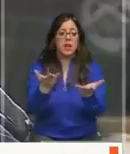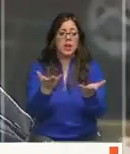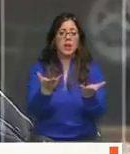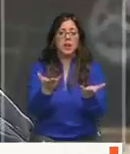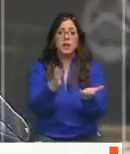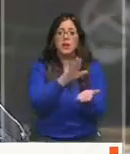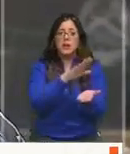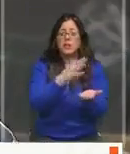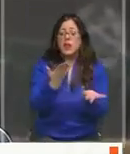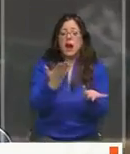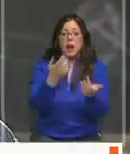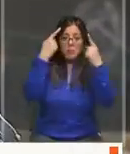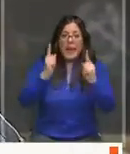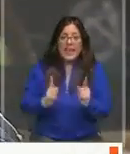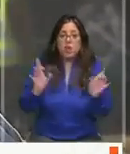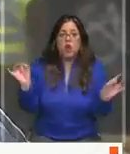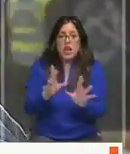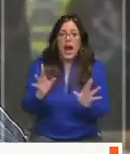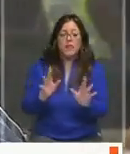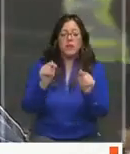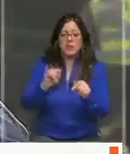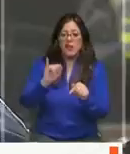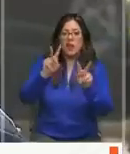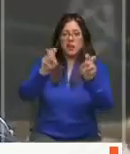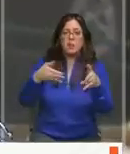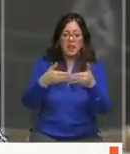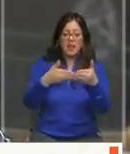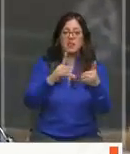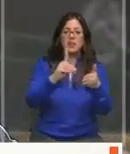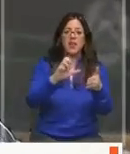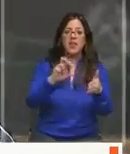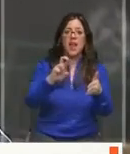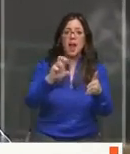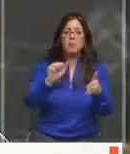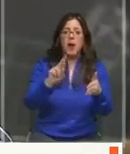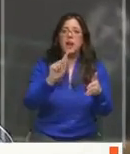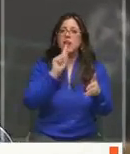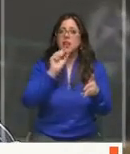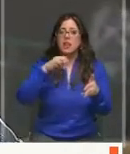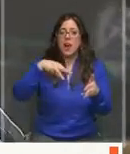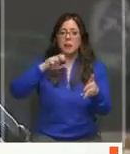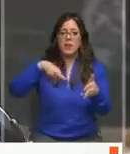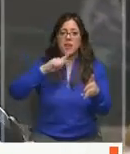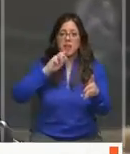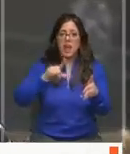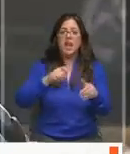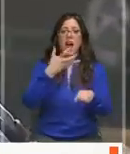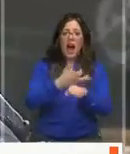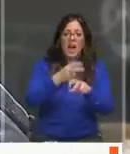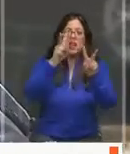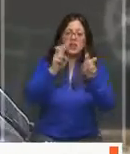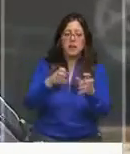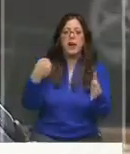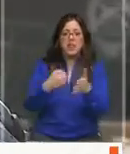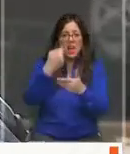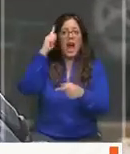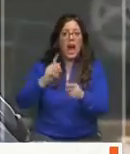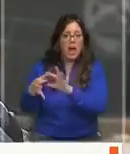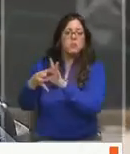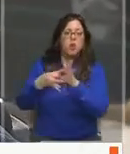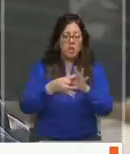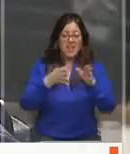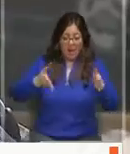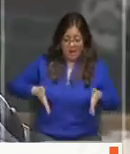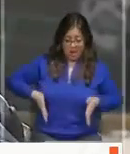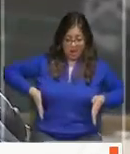nomás. Sí, a lo que es la línea departamental, tenemos varios puntos de accidente de tránsito, producto obviamente de lo amplio que es esta